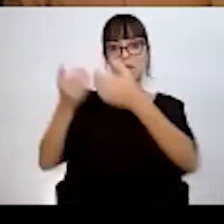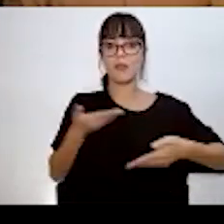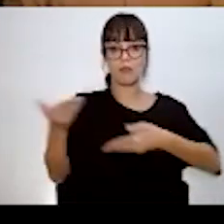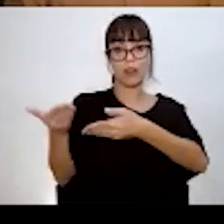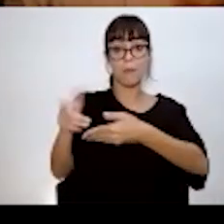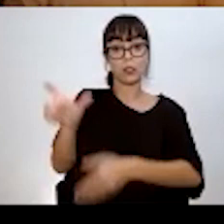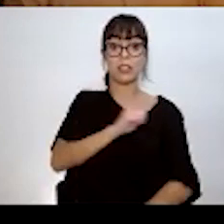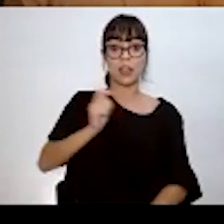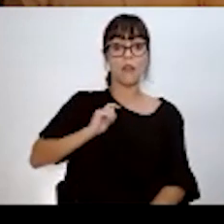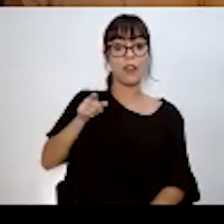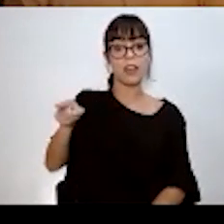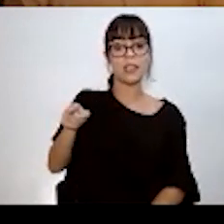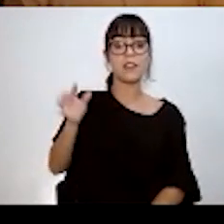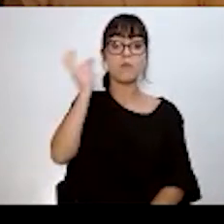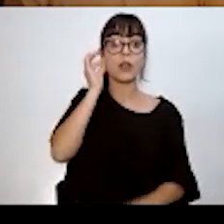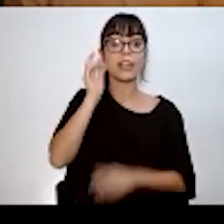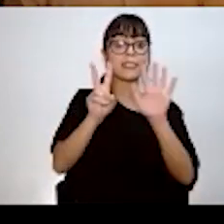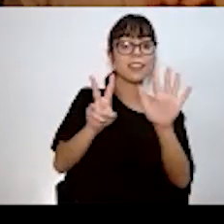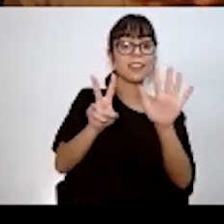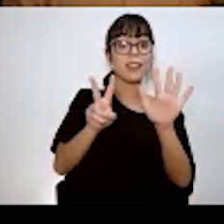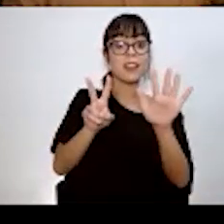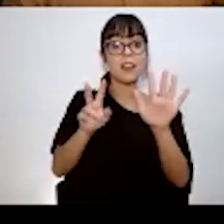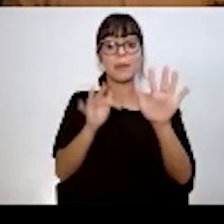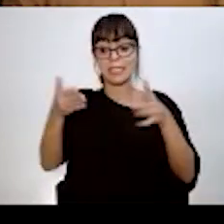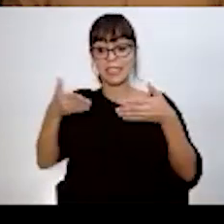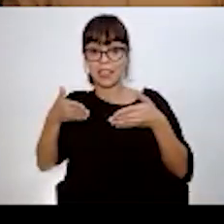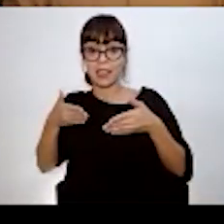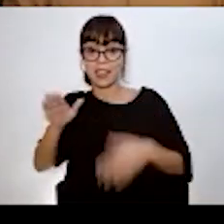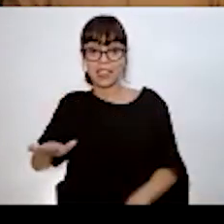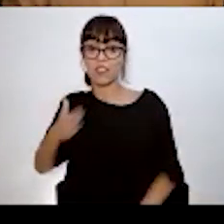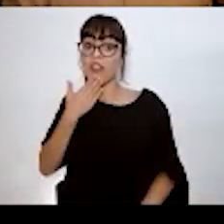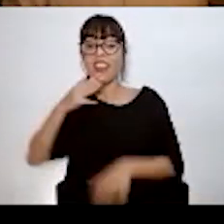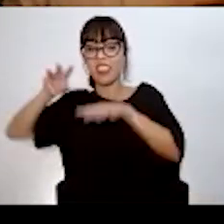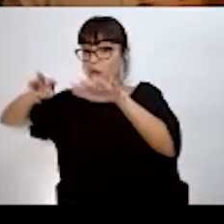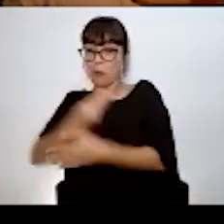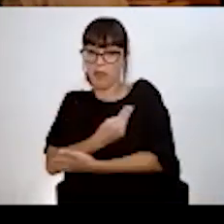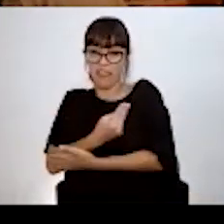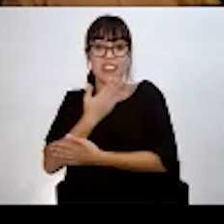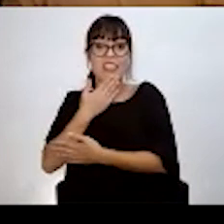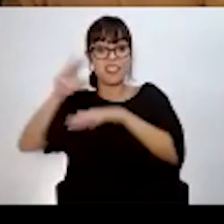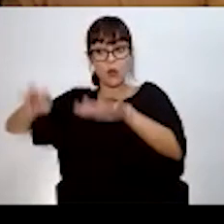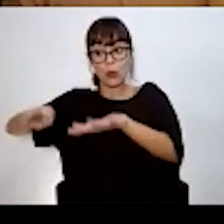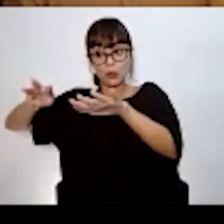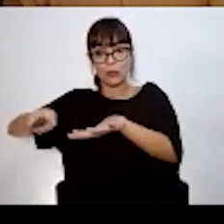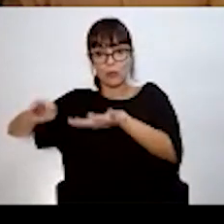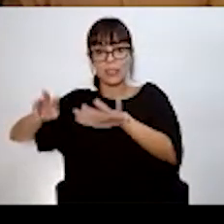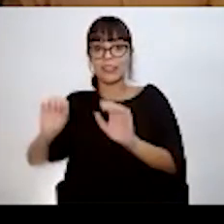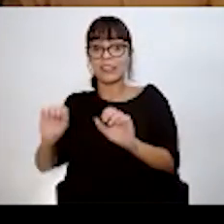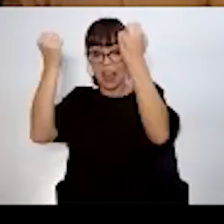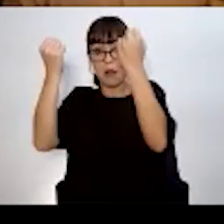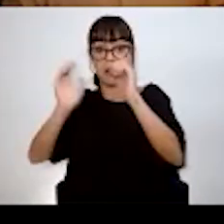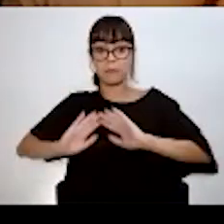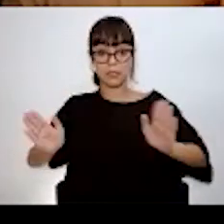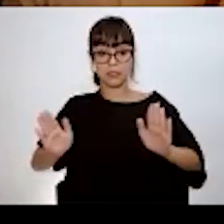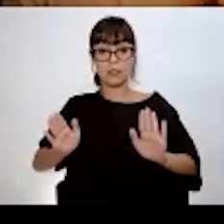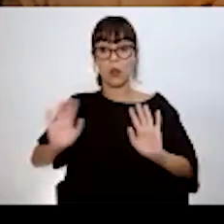7 mujeres y un niño de 8 meses. Pero fíjense, si nosotros era una, por lo tanto, una población abocada a la desaparición,